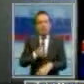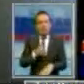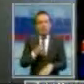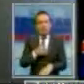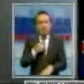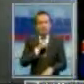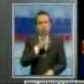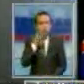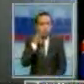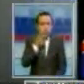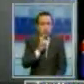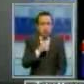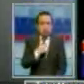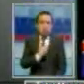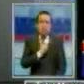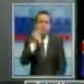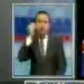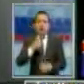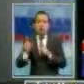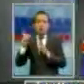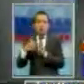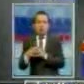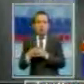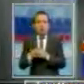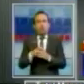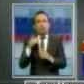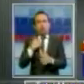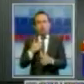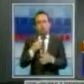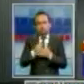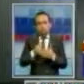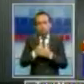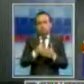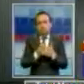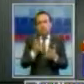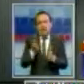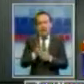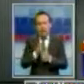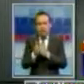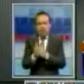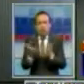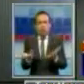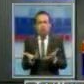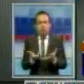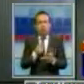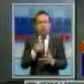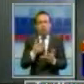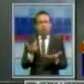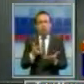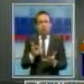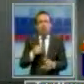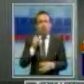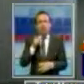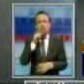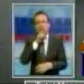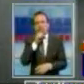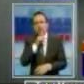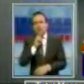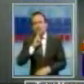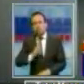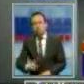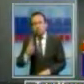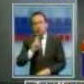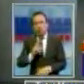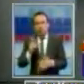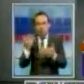Me voy del otro grupo. No, pero es que si tú te estás jugando toda la vida por algo, un camino austral, una Patagonia sin represa, y de la noche a la